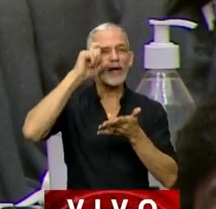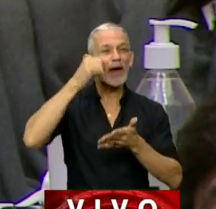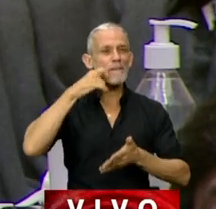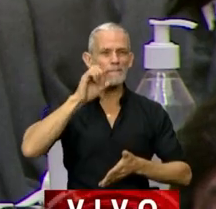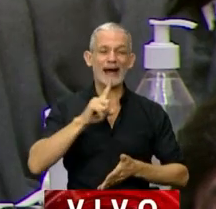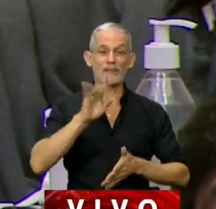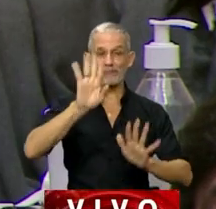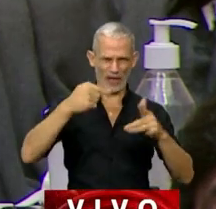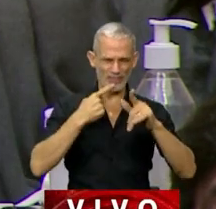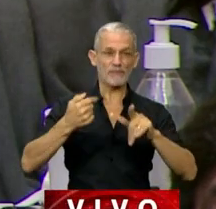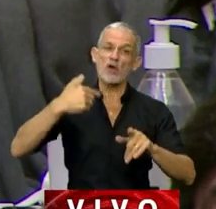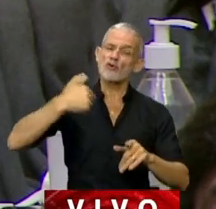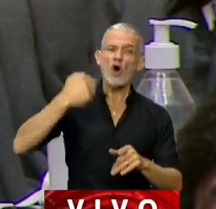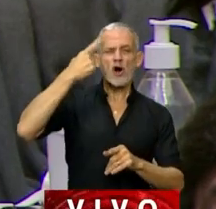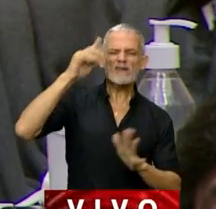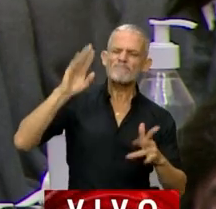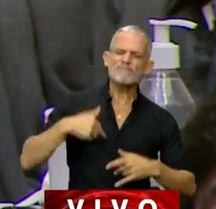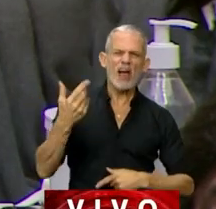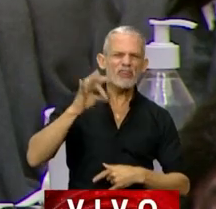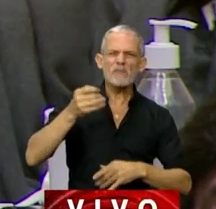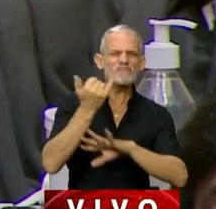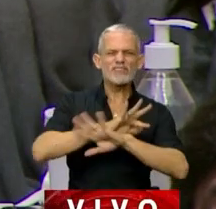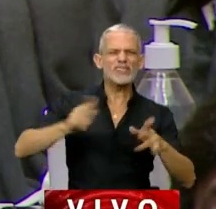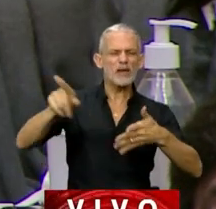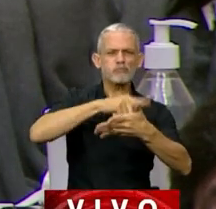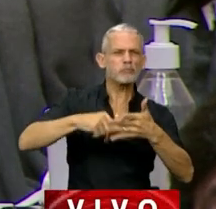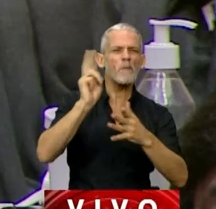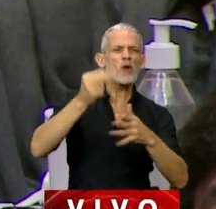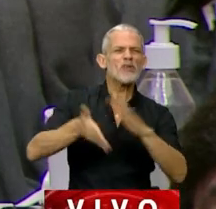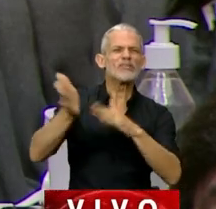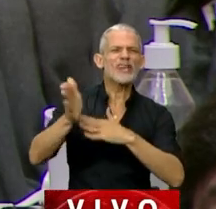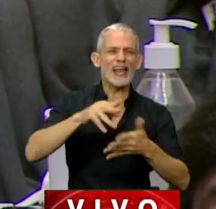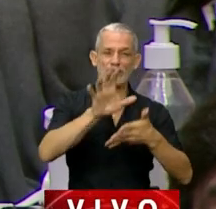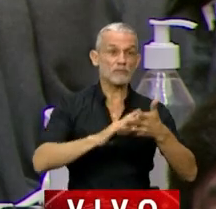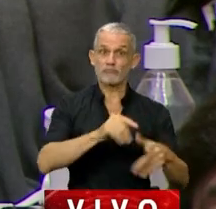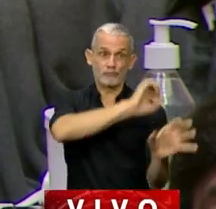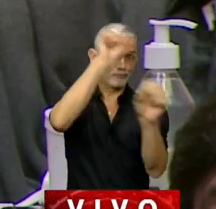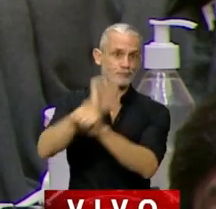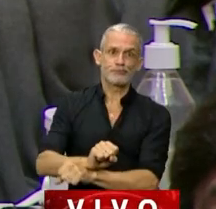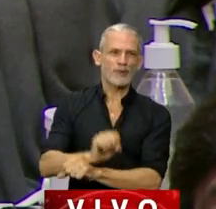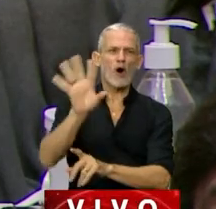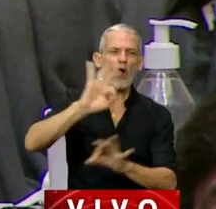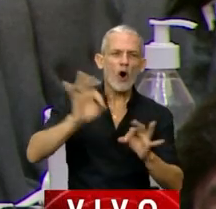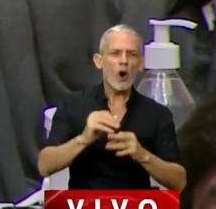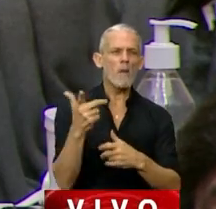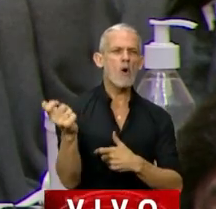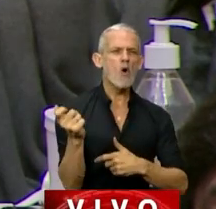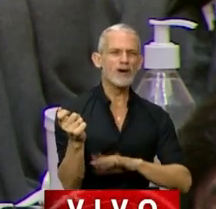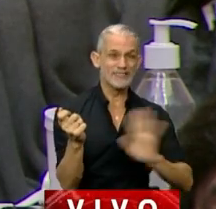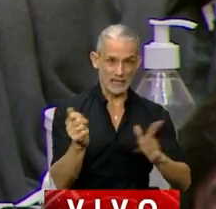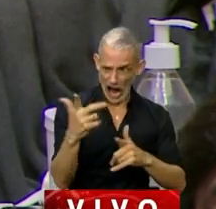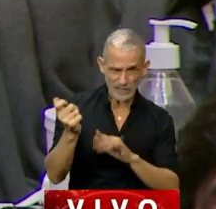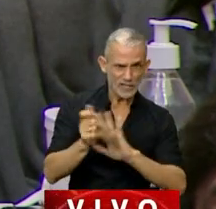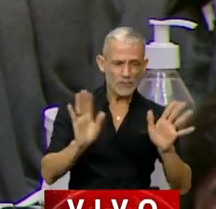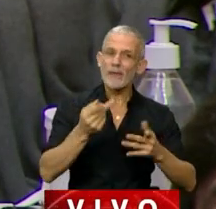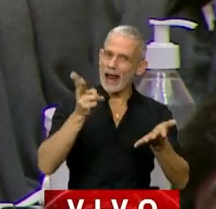diputado. Yo creo que hay que declarar el estado de sitio en esa zona y encarcelar o meter bala,